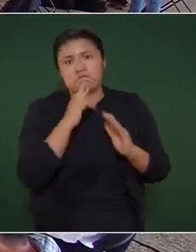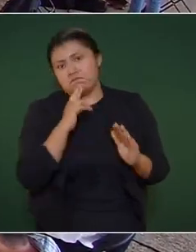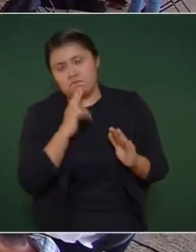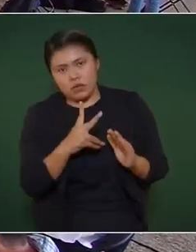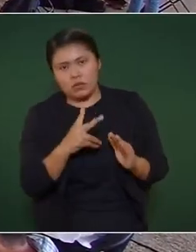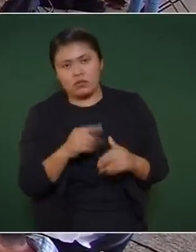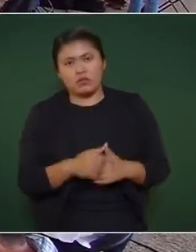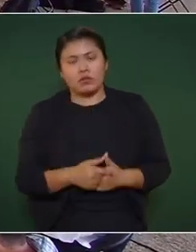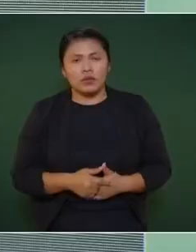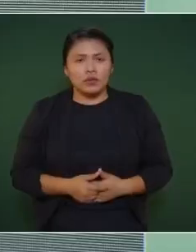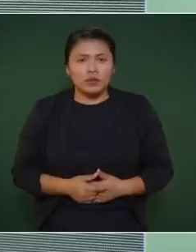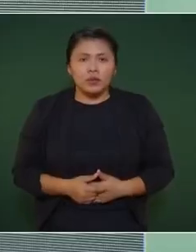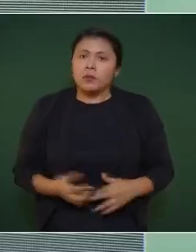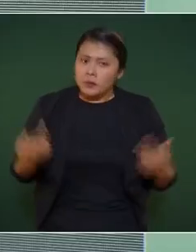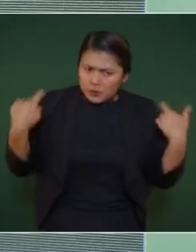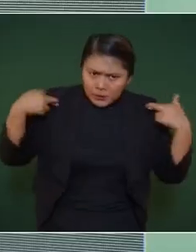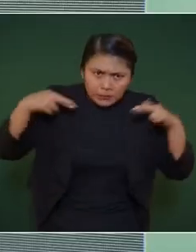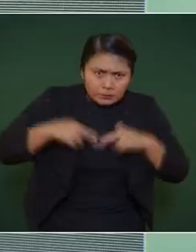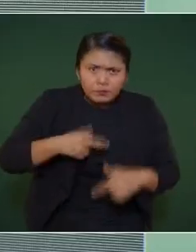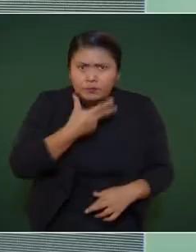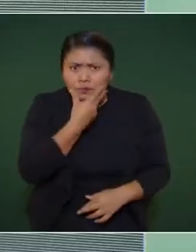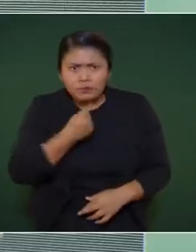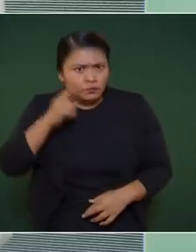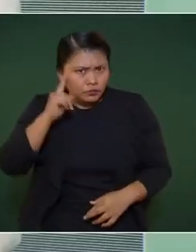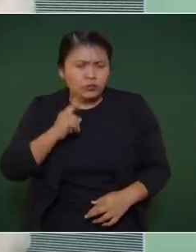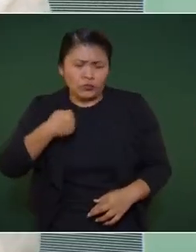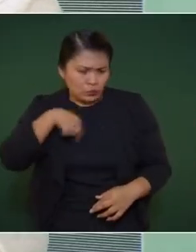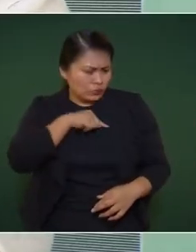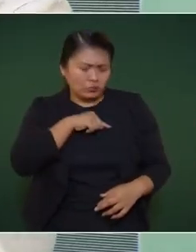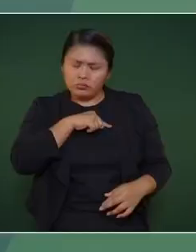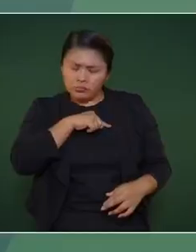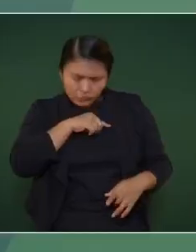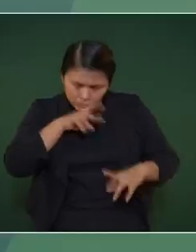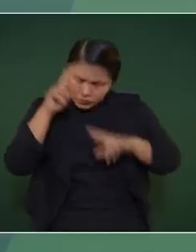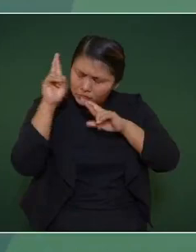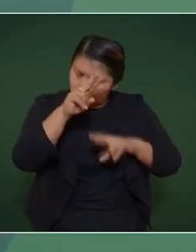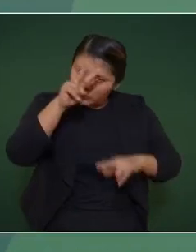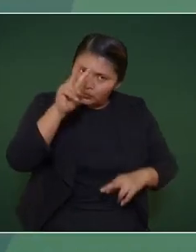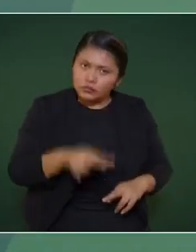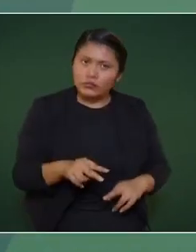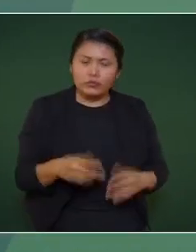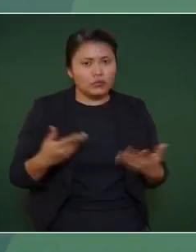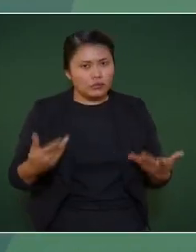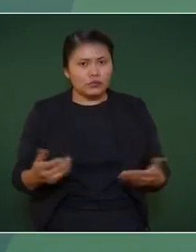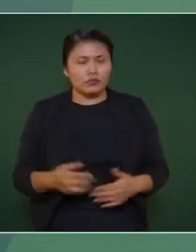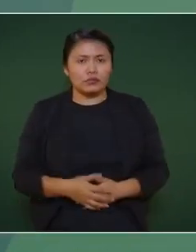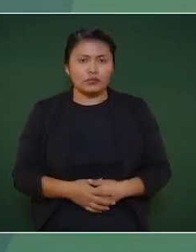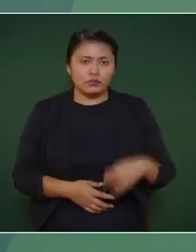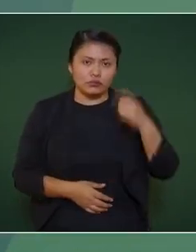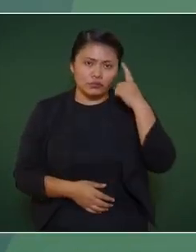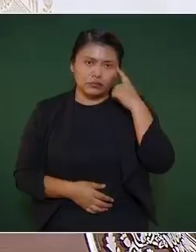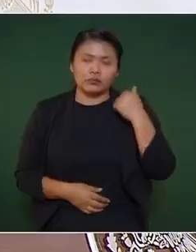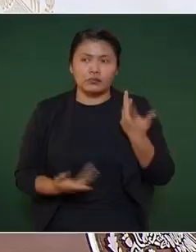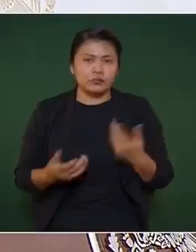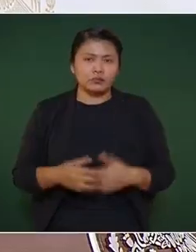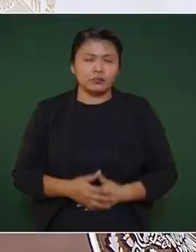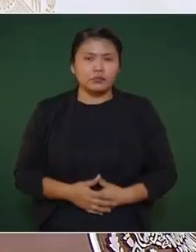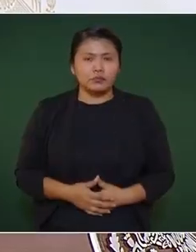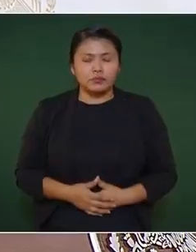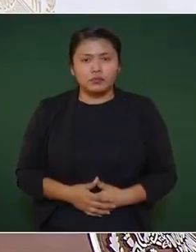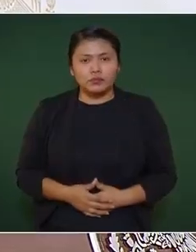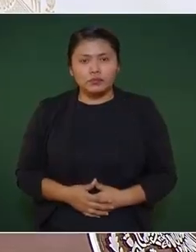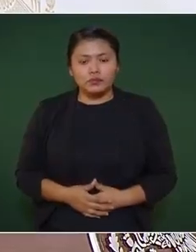a maestras, a maestros, pero no solo es eso, es básicamente